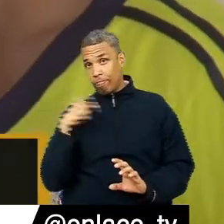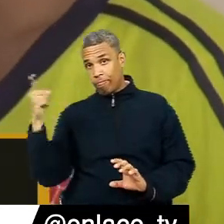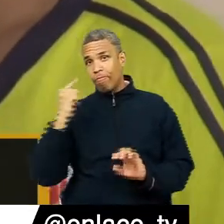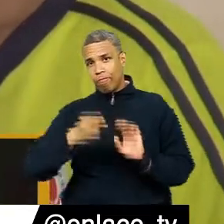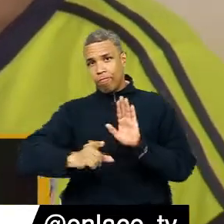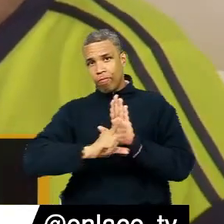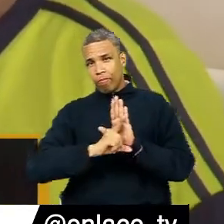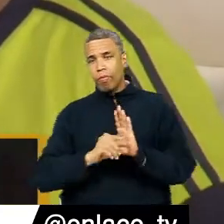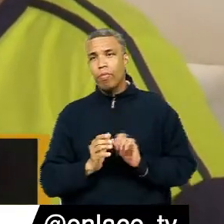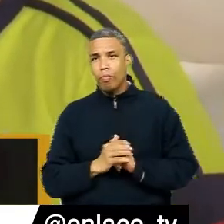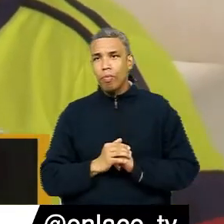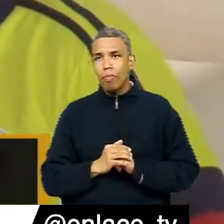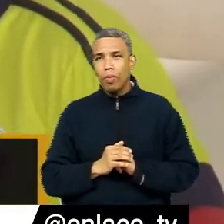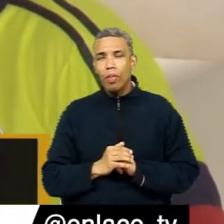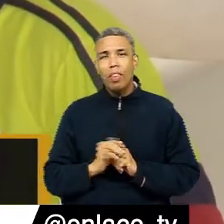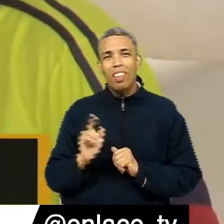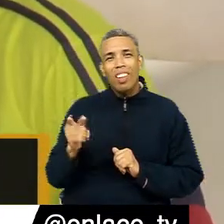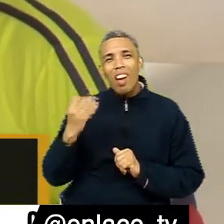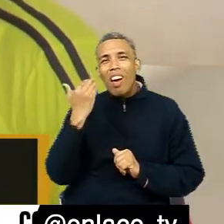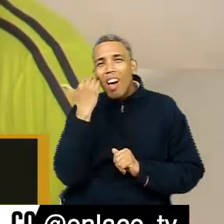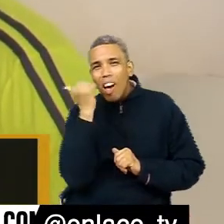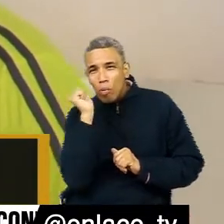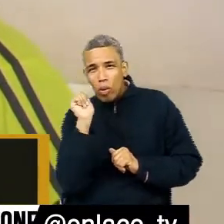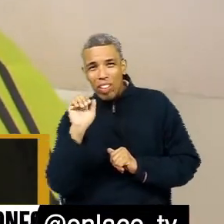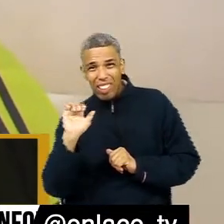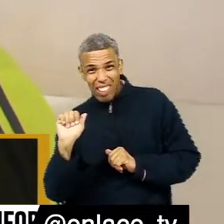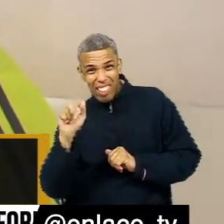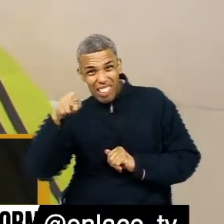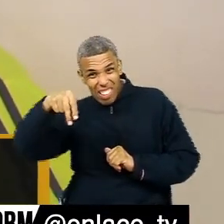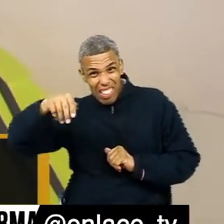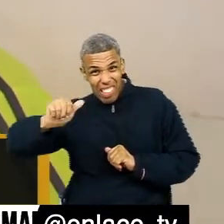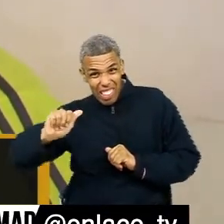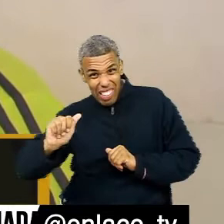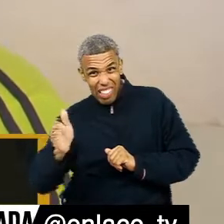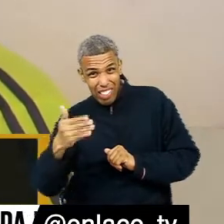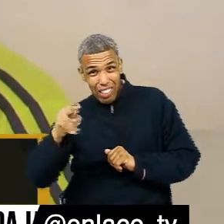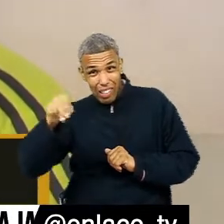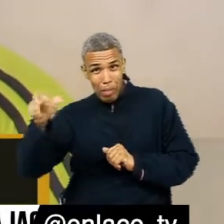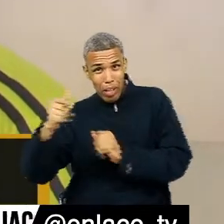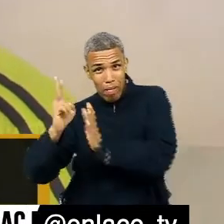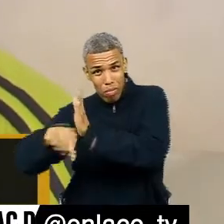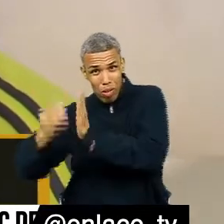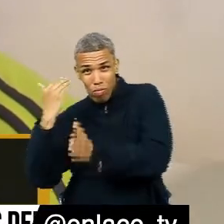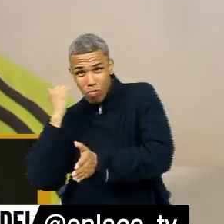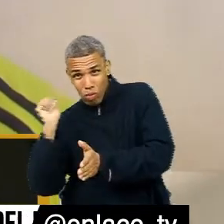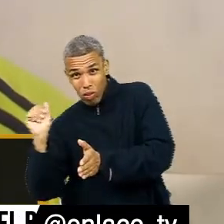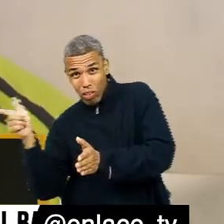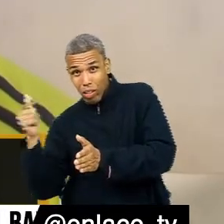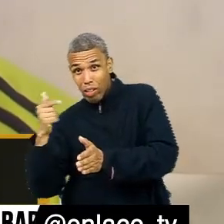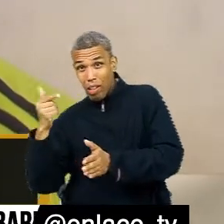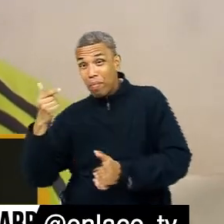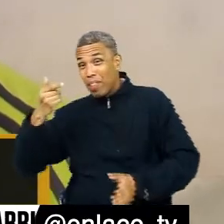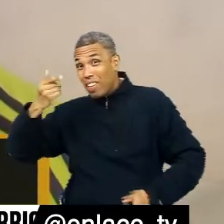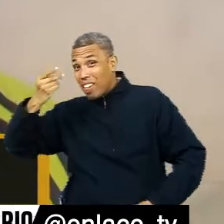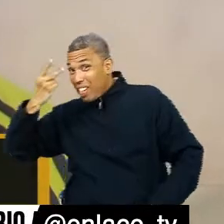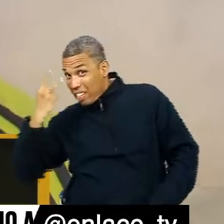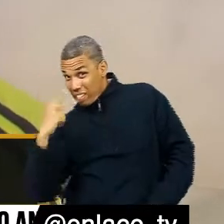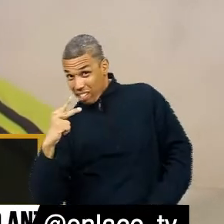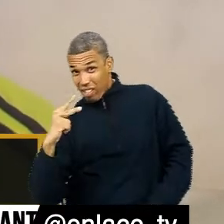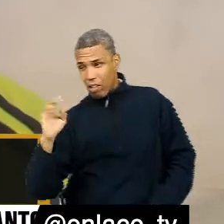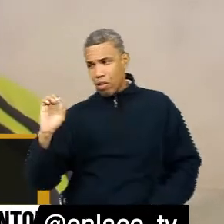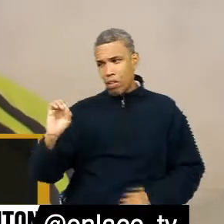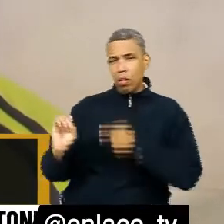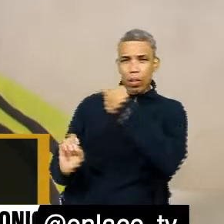Narváez Tapia. Regáleme su nombre y cómo se siente ya luego de conocer esta condena que le dieron a el señor Fabián Andrés Hernández. Pues yo me llamo